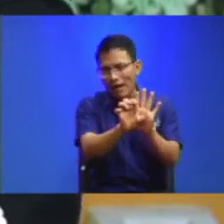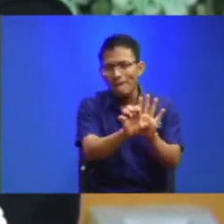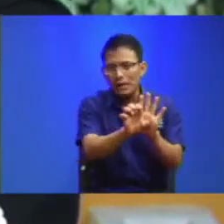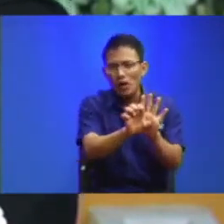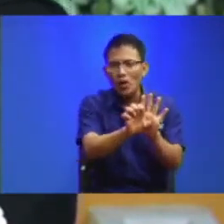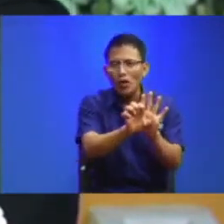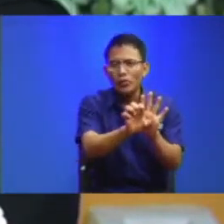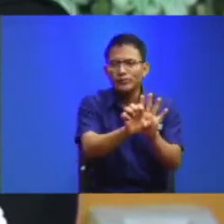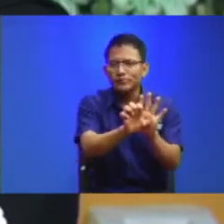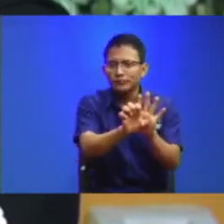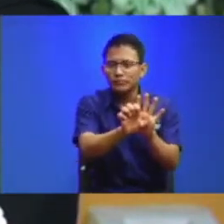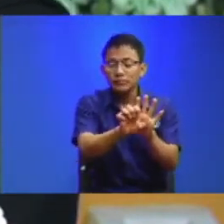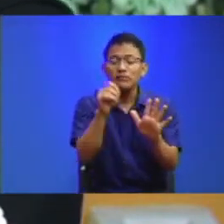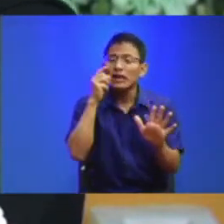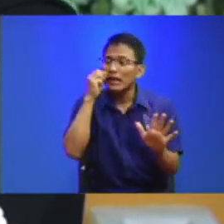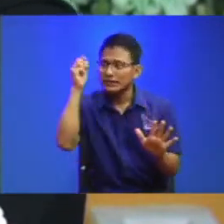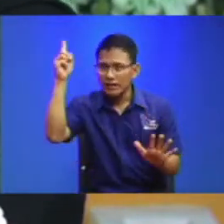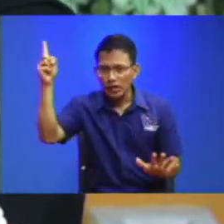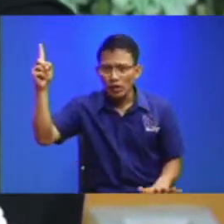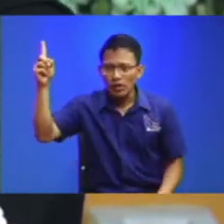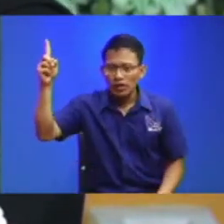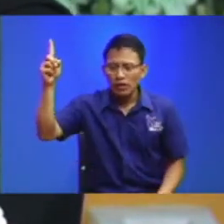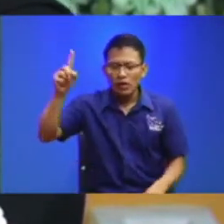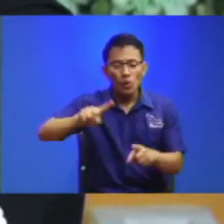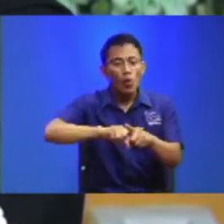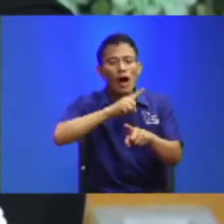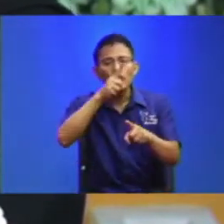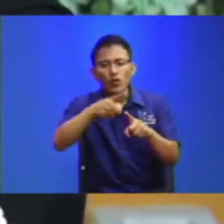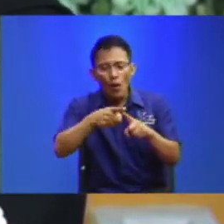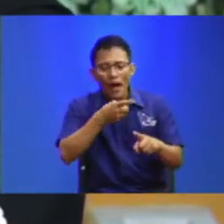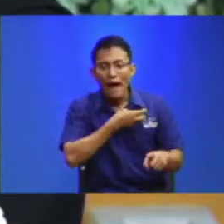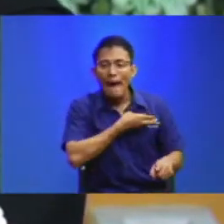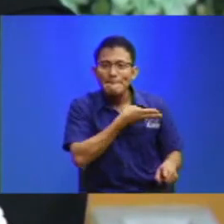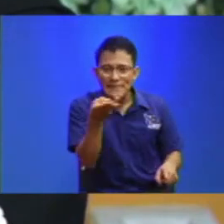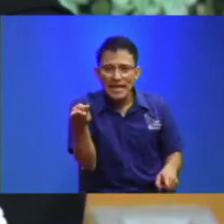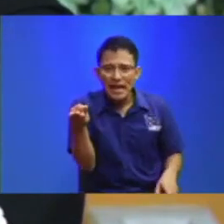que el Señor, cuando envía